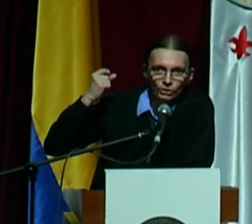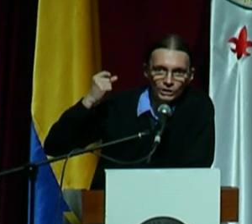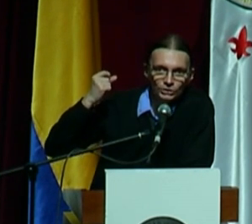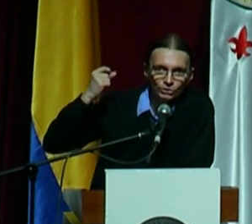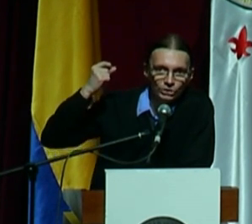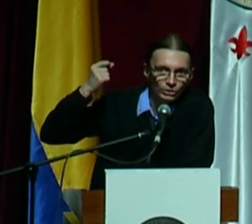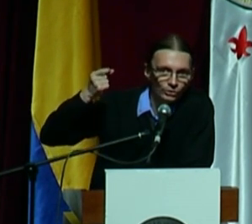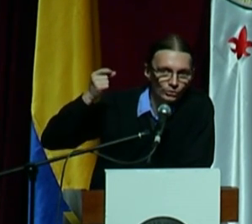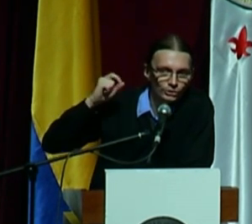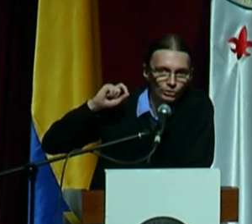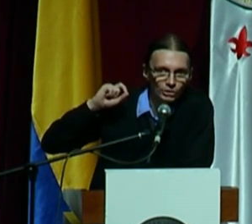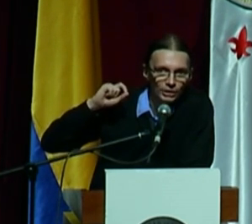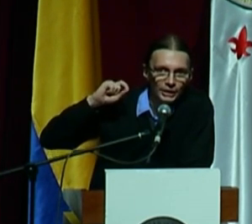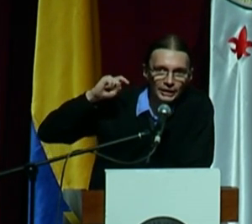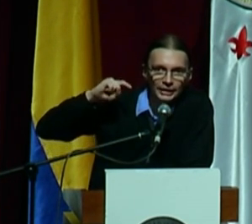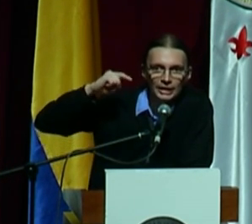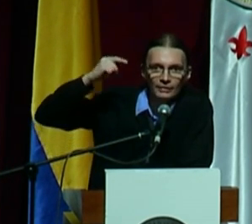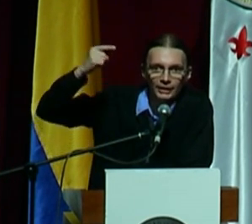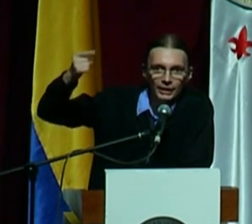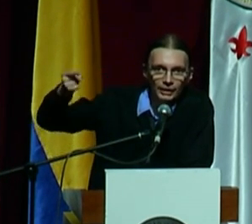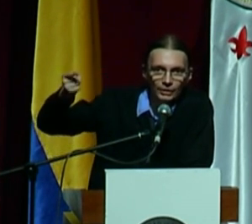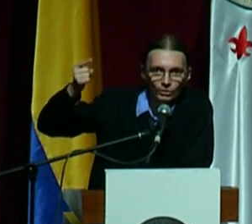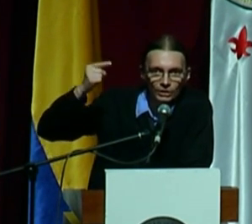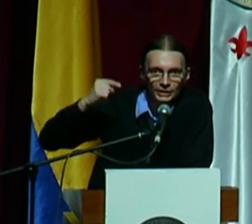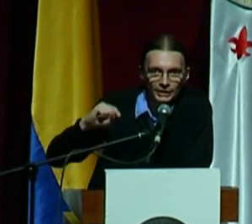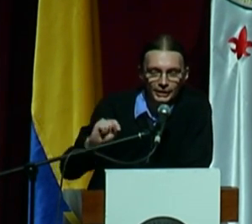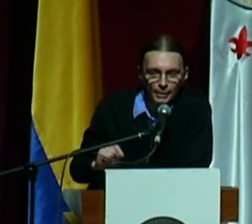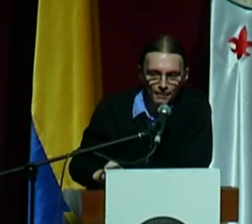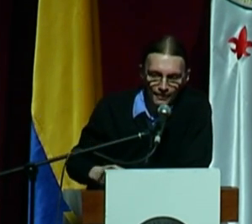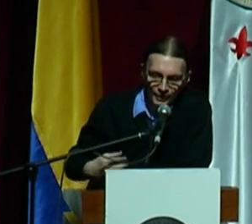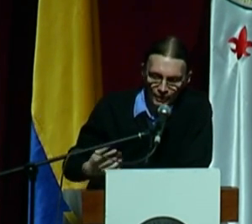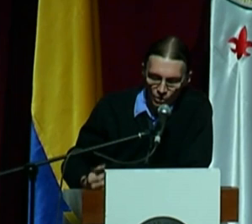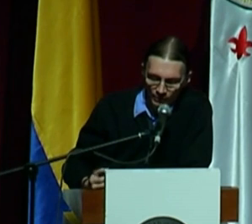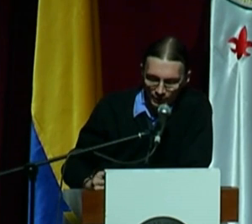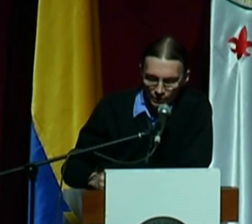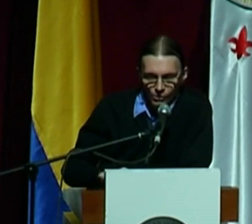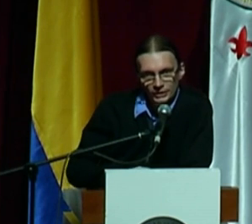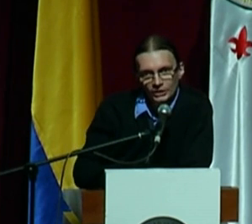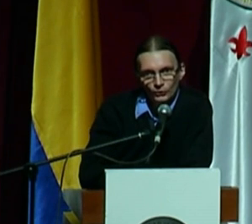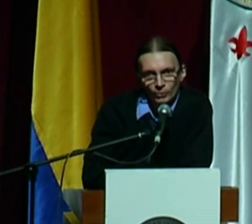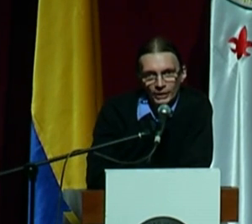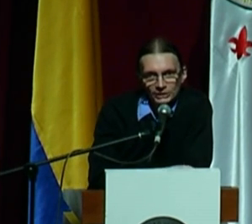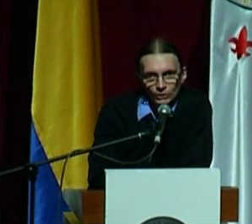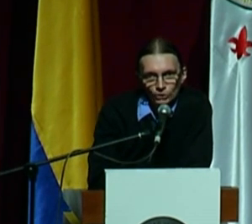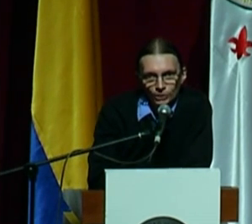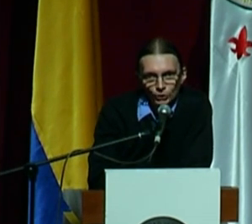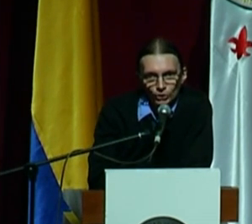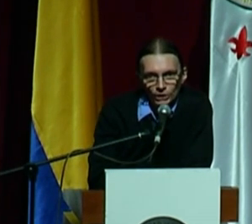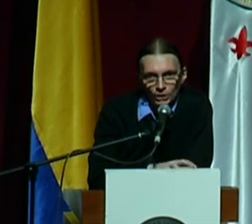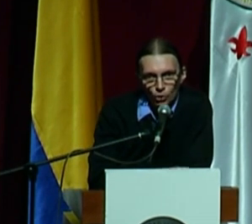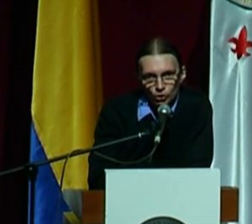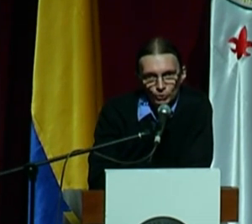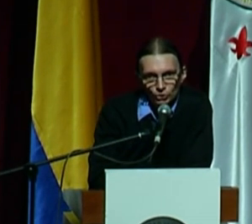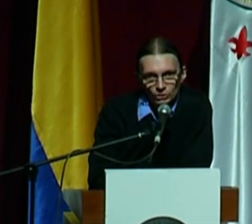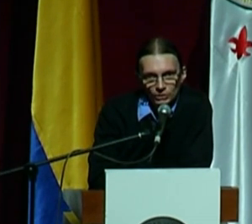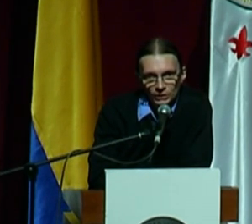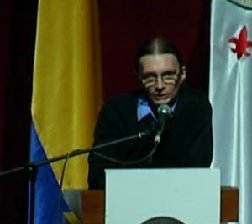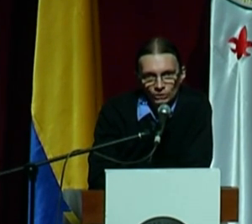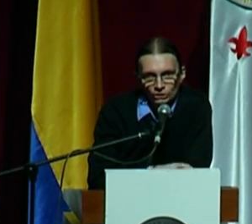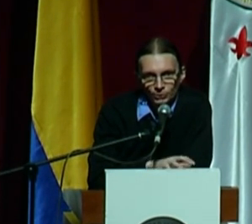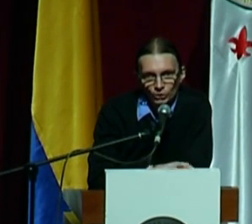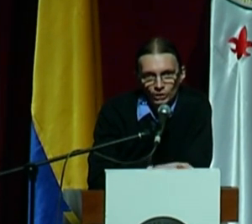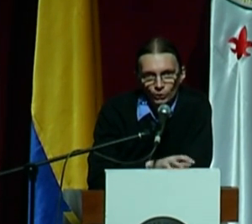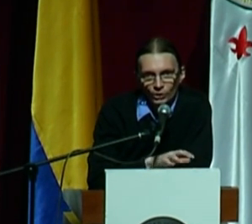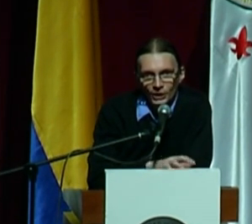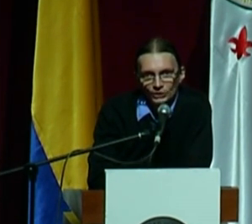y todos los astros, incluido el Sol, giraban alrededor de la Tierra. Copérnico va a transformar esta concepción del cosmos,